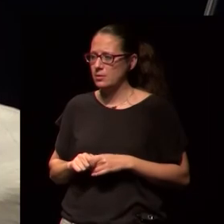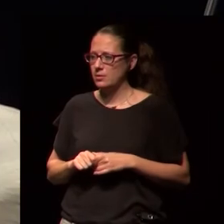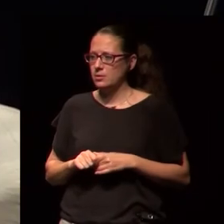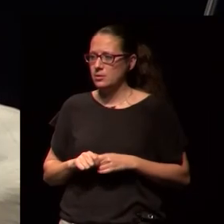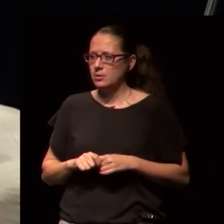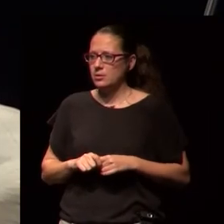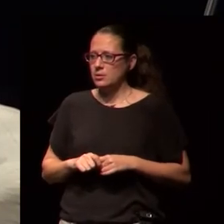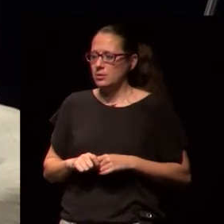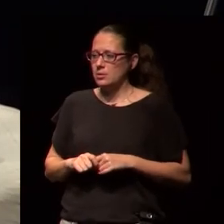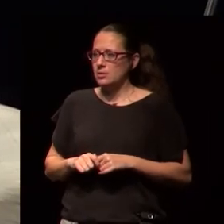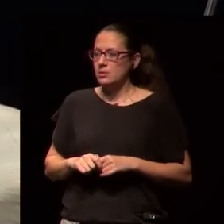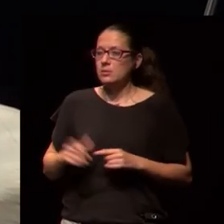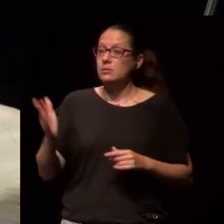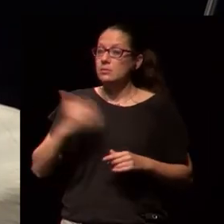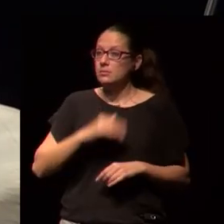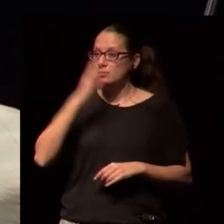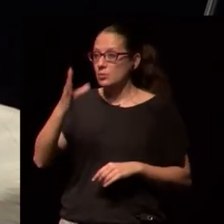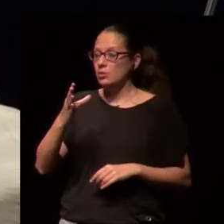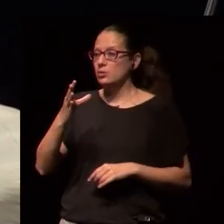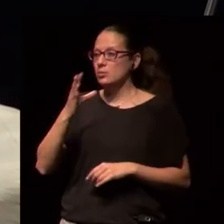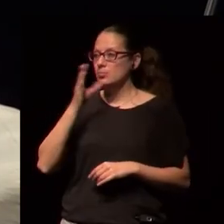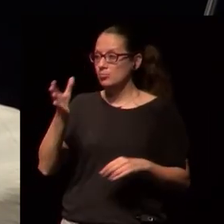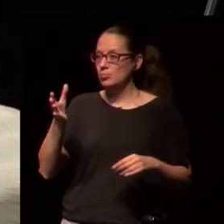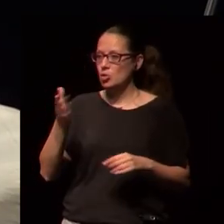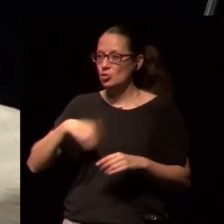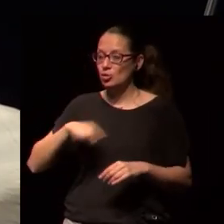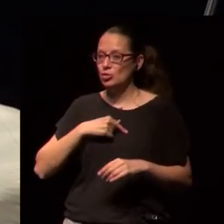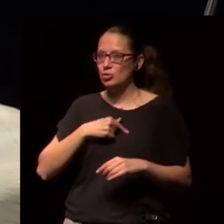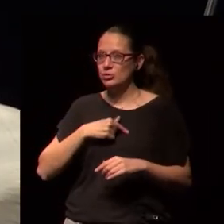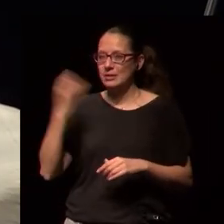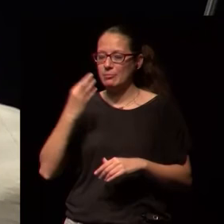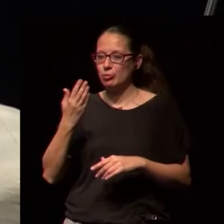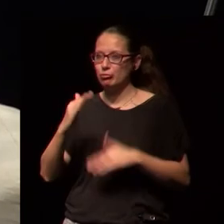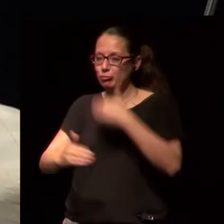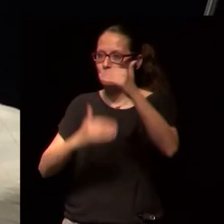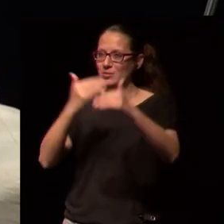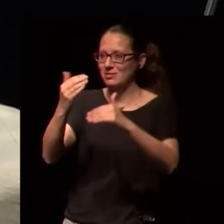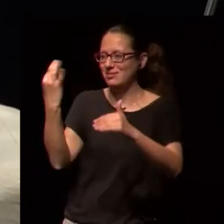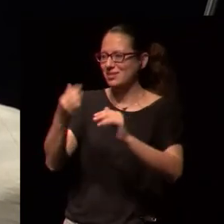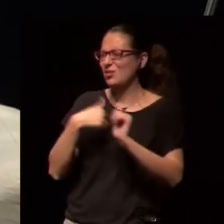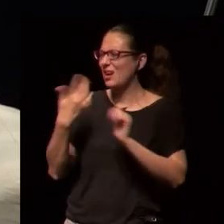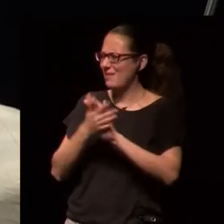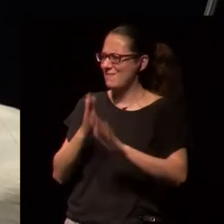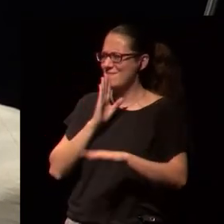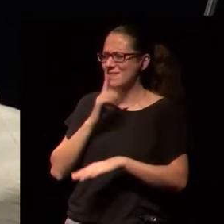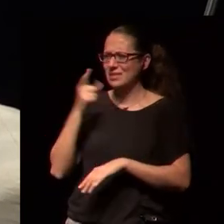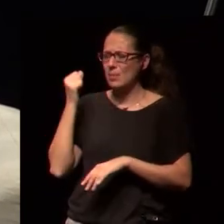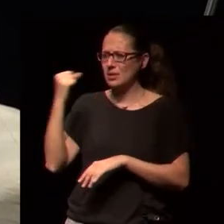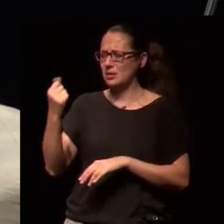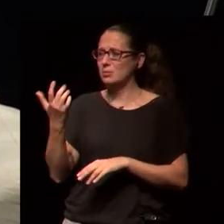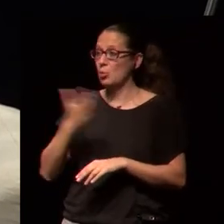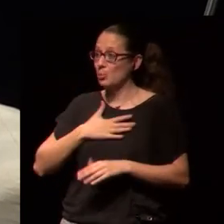Porque las fuerzas a las que nos enfrentamos, y es a lo que digo cuando hablo del capitalismo, y mi solución, la